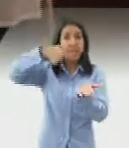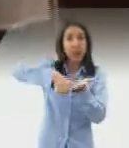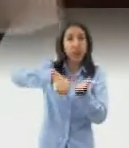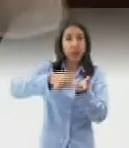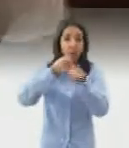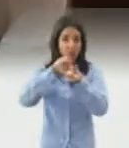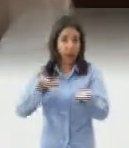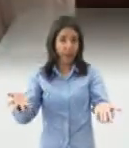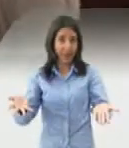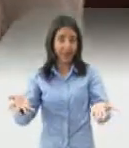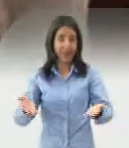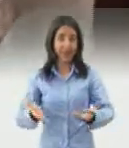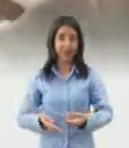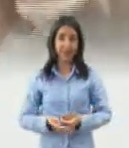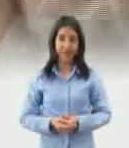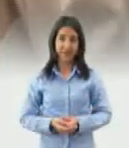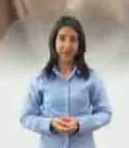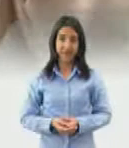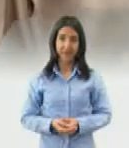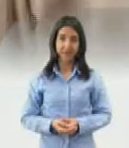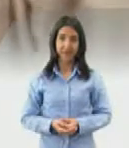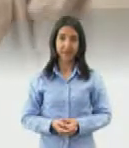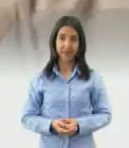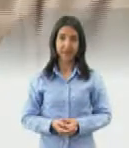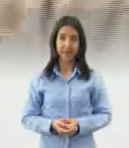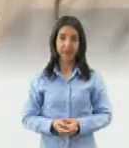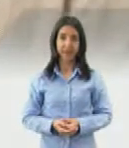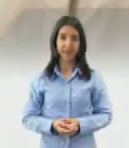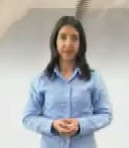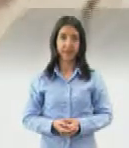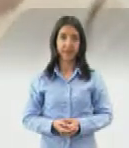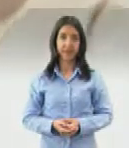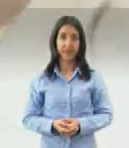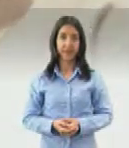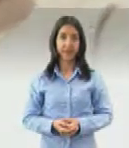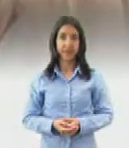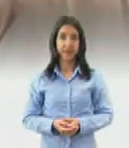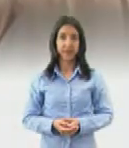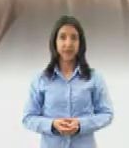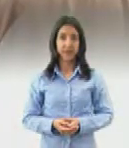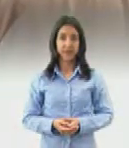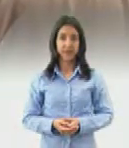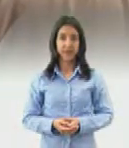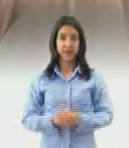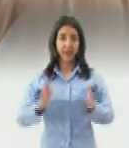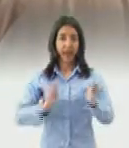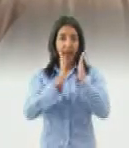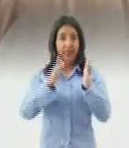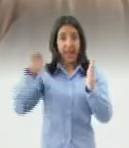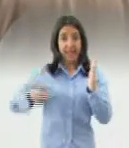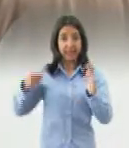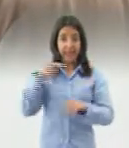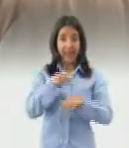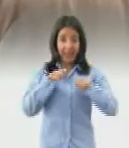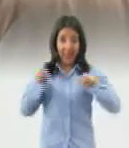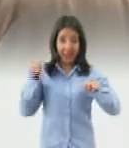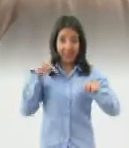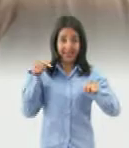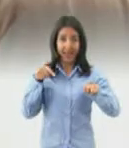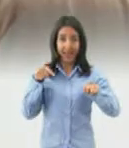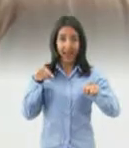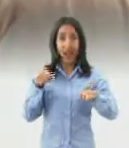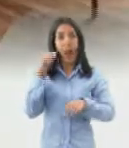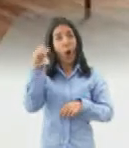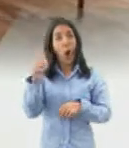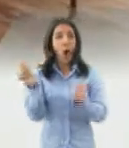para votar tienen dos opciones para ejercer su voto hacerlo públicamente ante el presidente de la